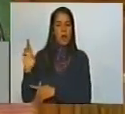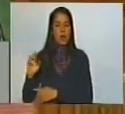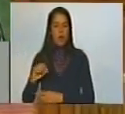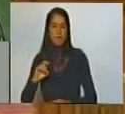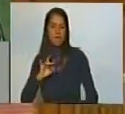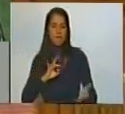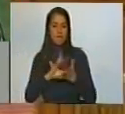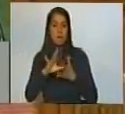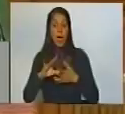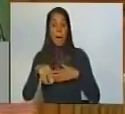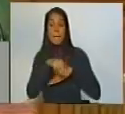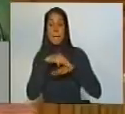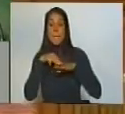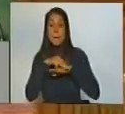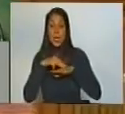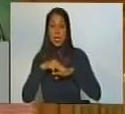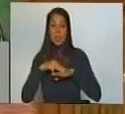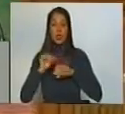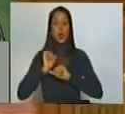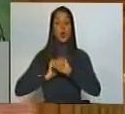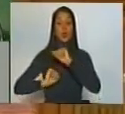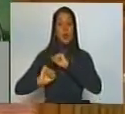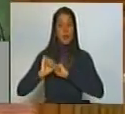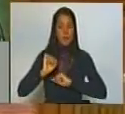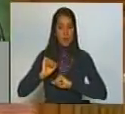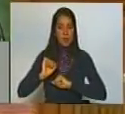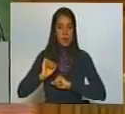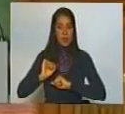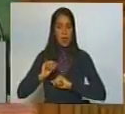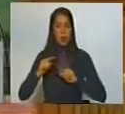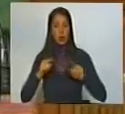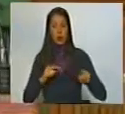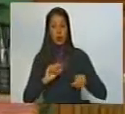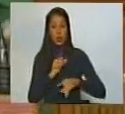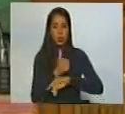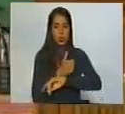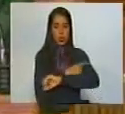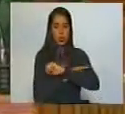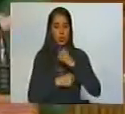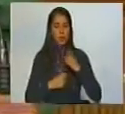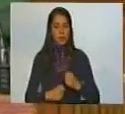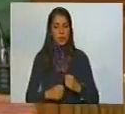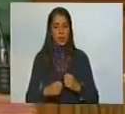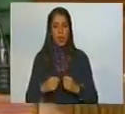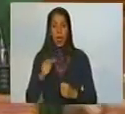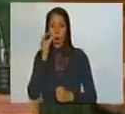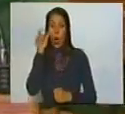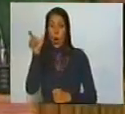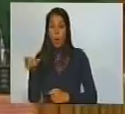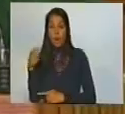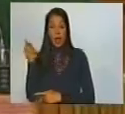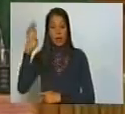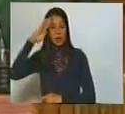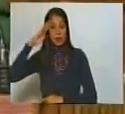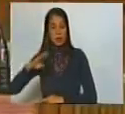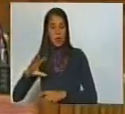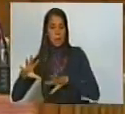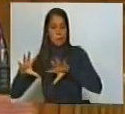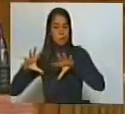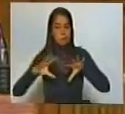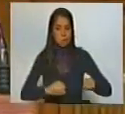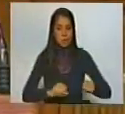Defensa, que más era el comandante de los blindados. Y Castro León tomó Miraflores y rodeó Miraflores de